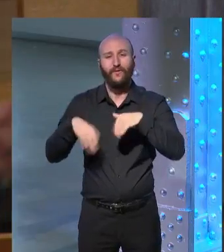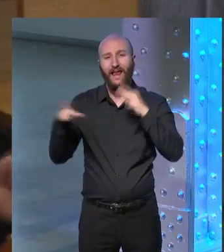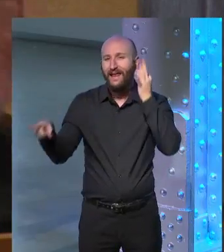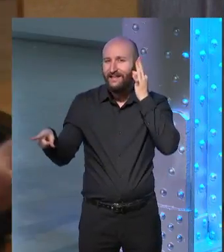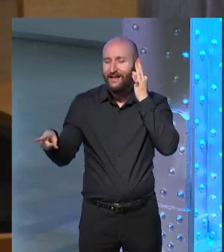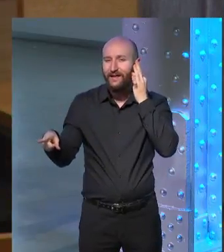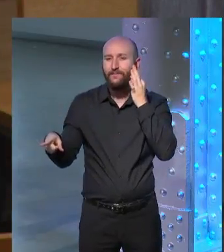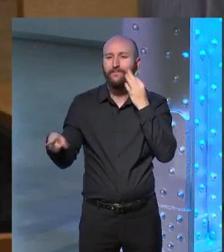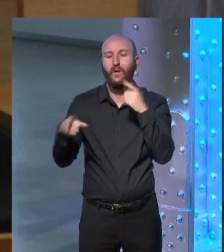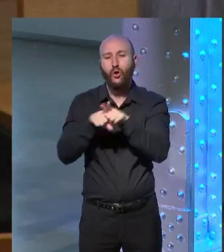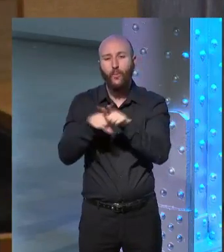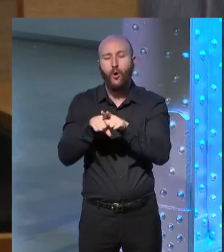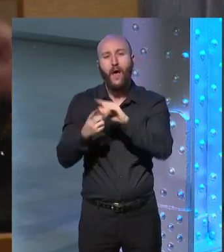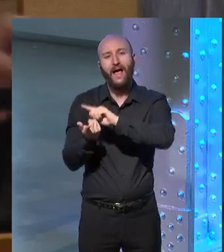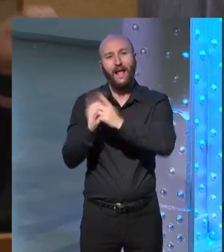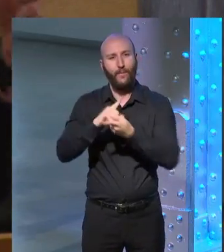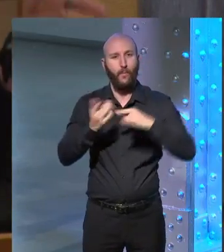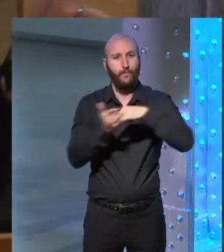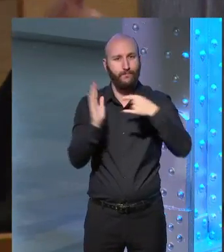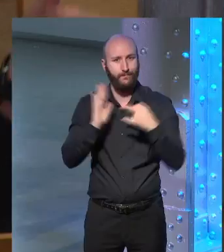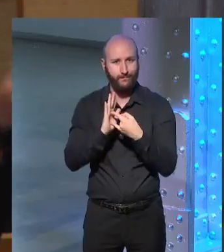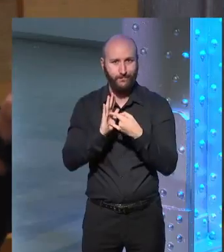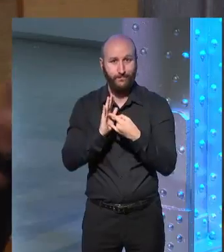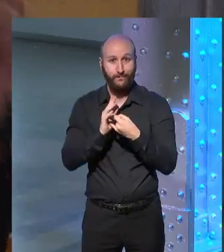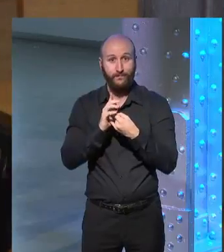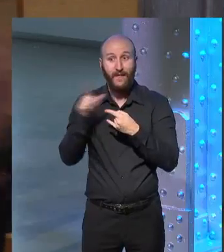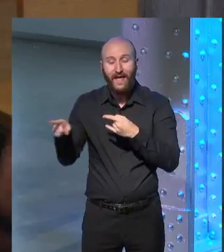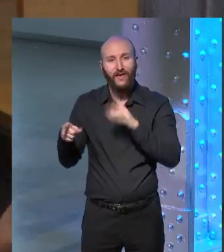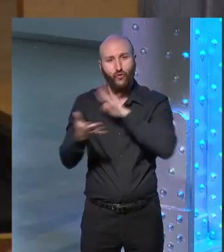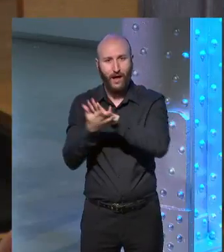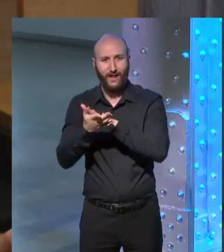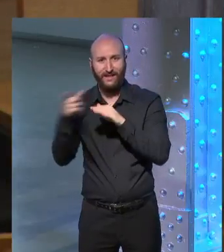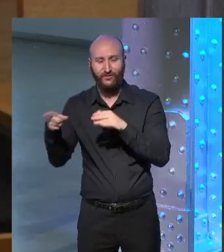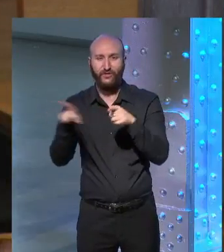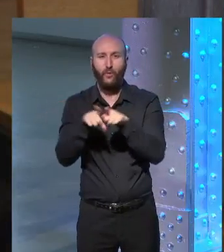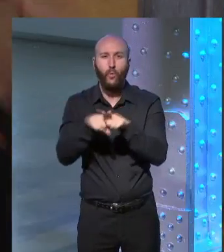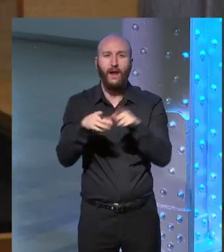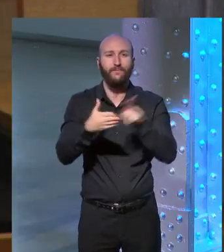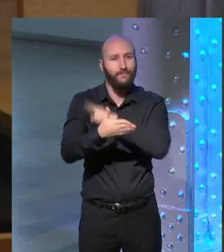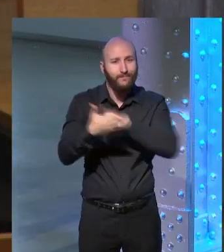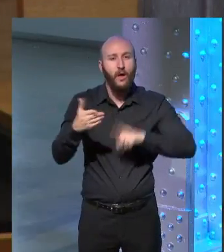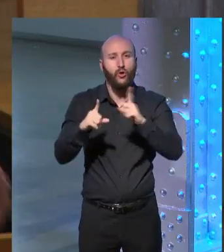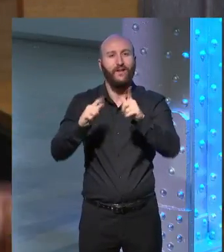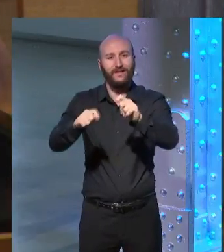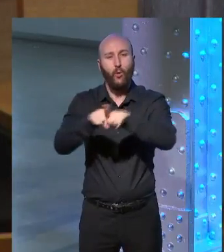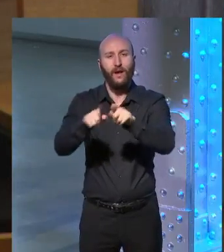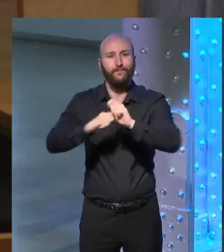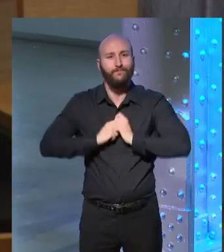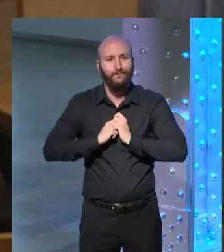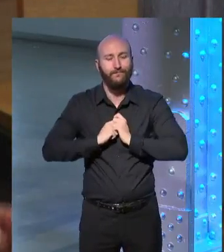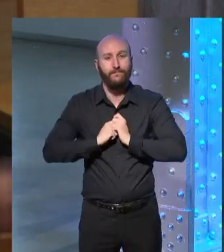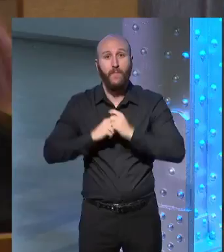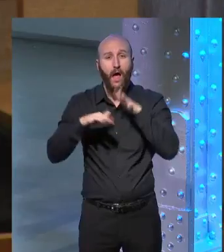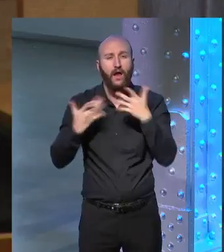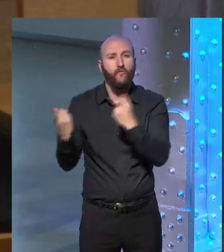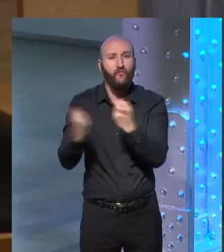es que propicia un cambio metodológico, que eso es a lo que te referías ahora. No es el cacharro, es lo que te propicia. Y lo que hace falta